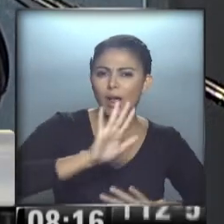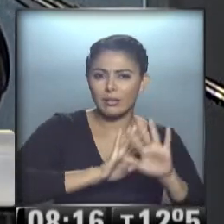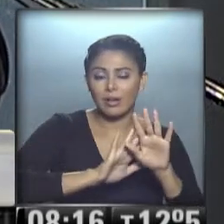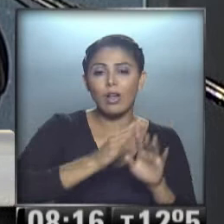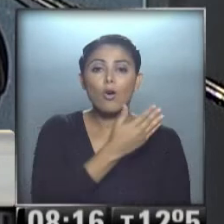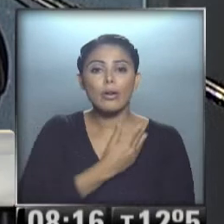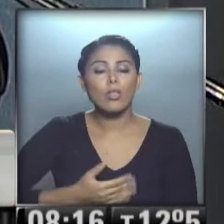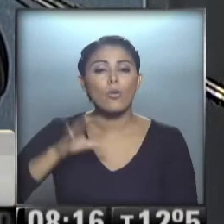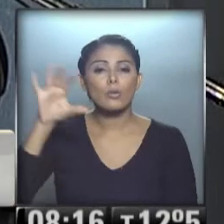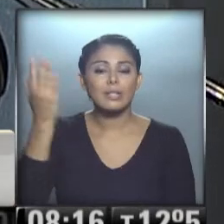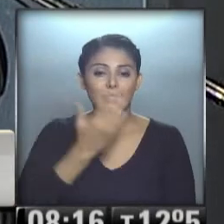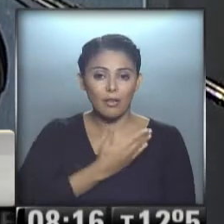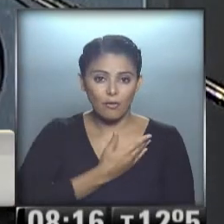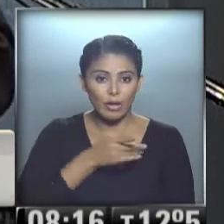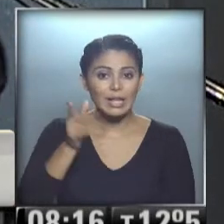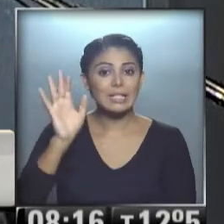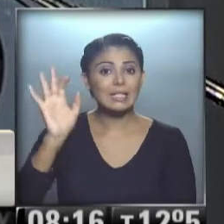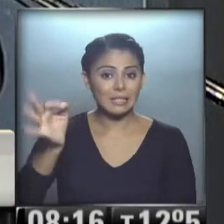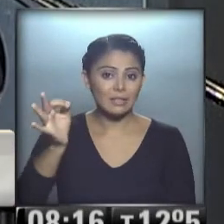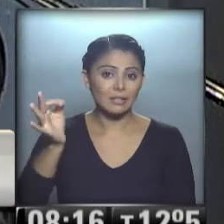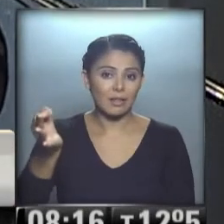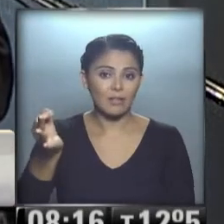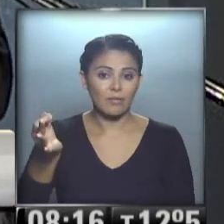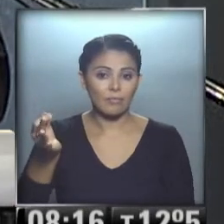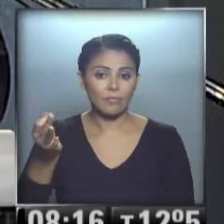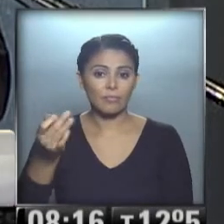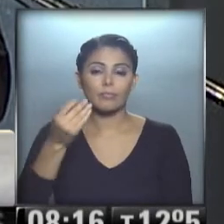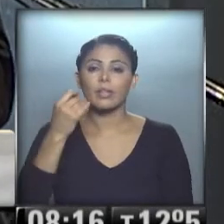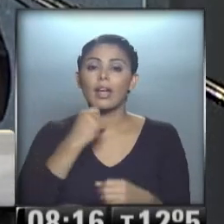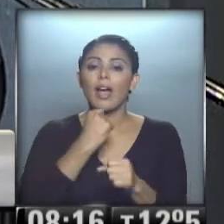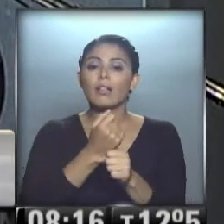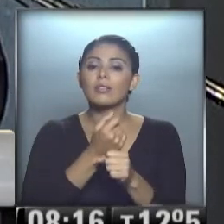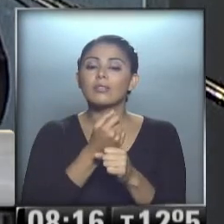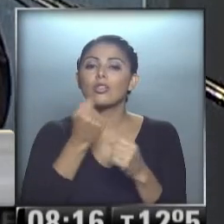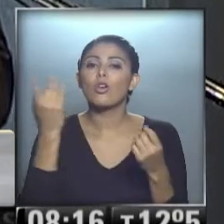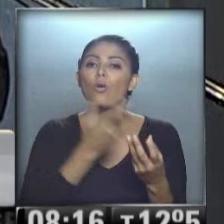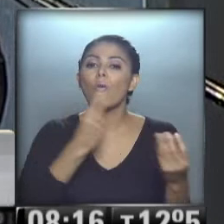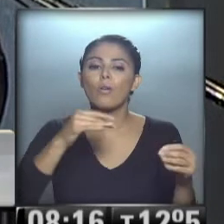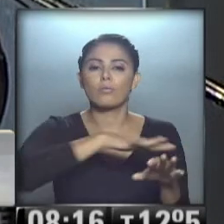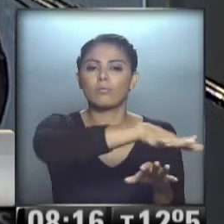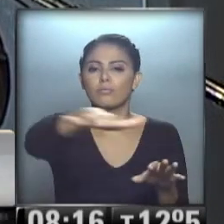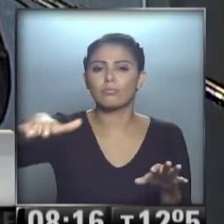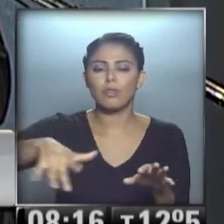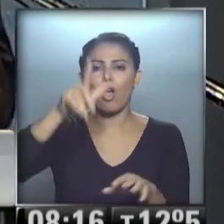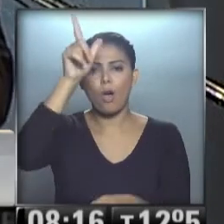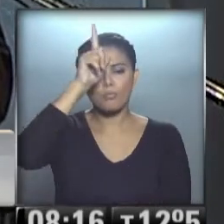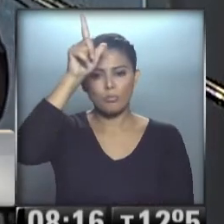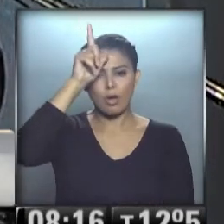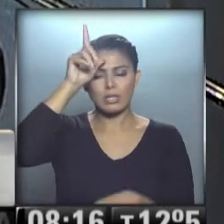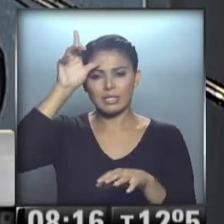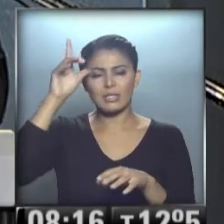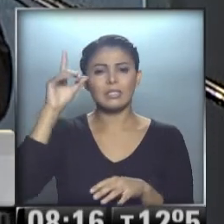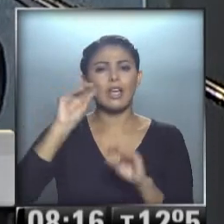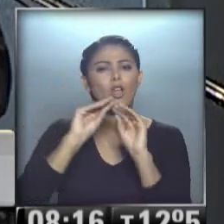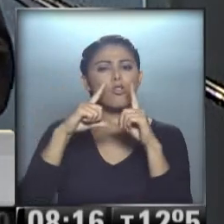Fe se enteró, efectivamente, la cobertura de su territorio con la presencia policial del número de